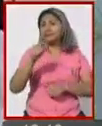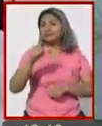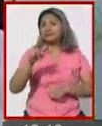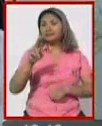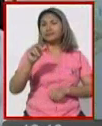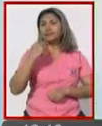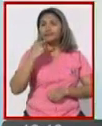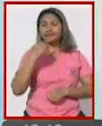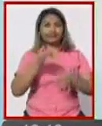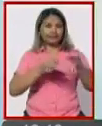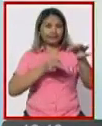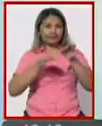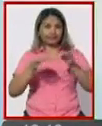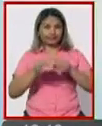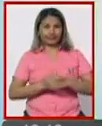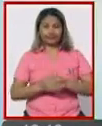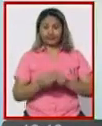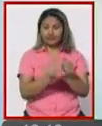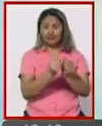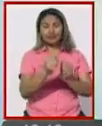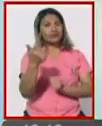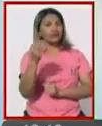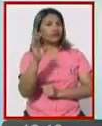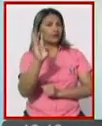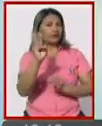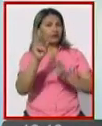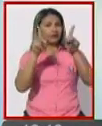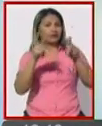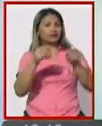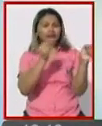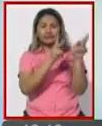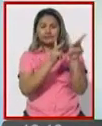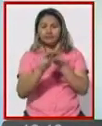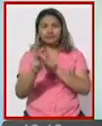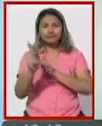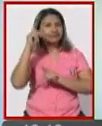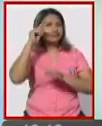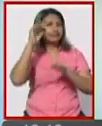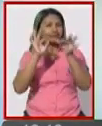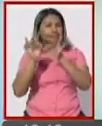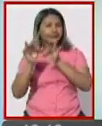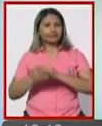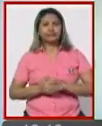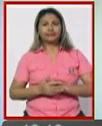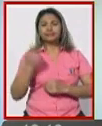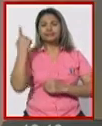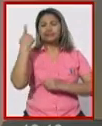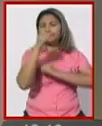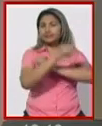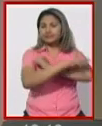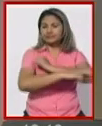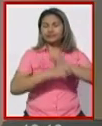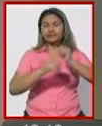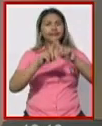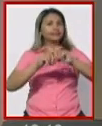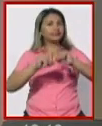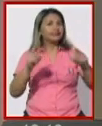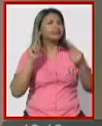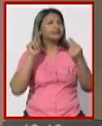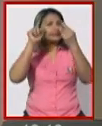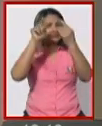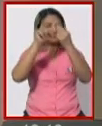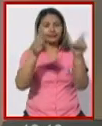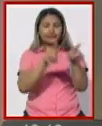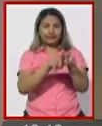Siles, refiere que junto a otros 6 sujetos planificaron y ejecutaron este robo. Pero con la